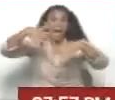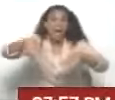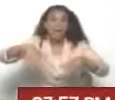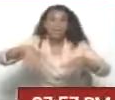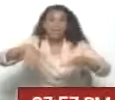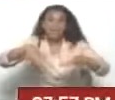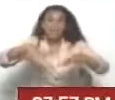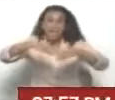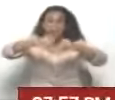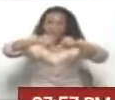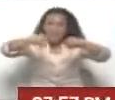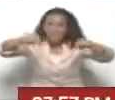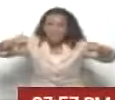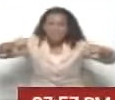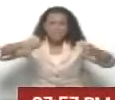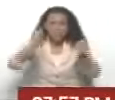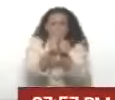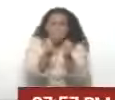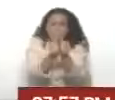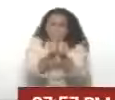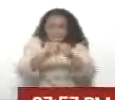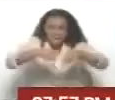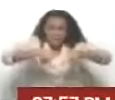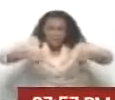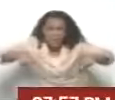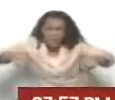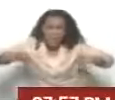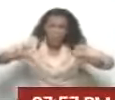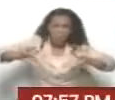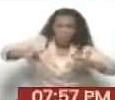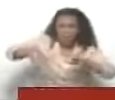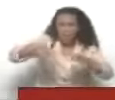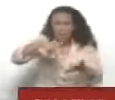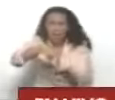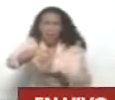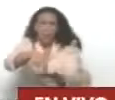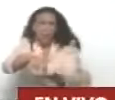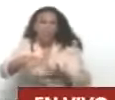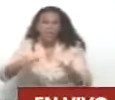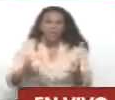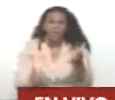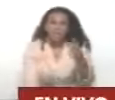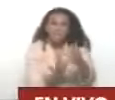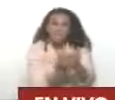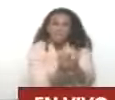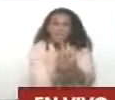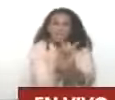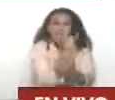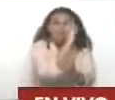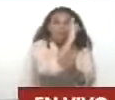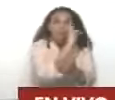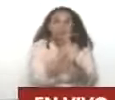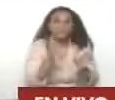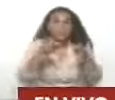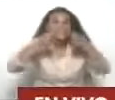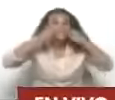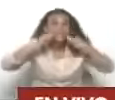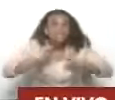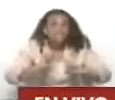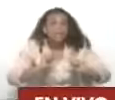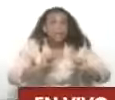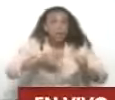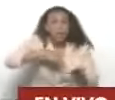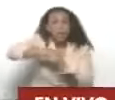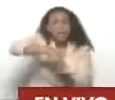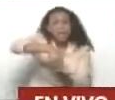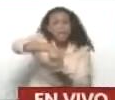caminos de tierra, desde donde empezamos la siembra de invierno de maíz, y nos fuimos